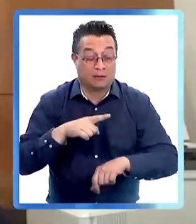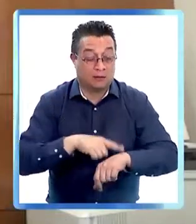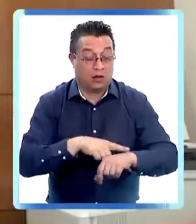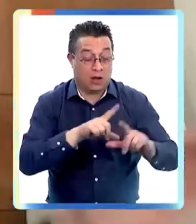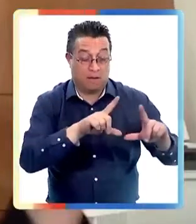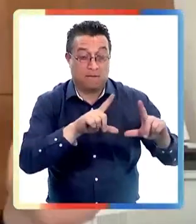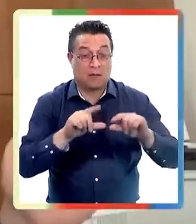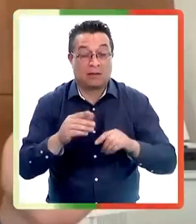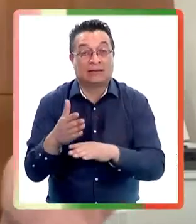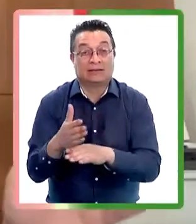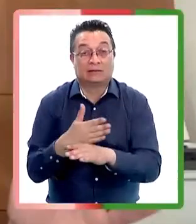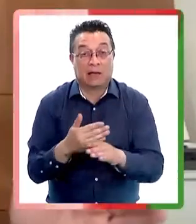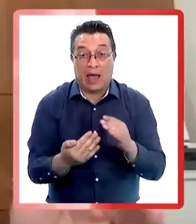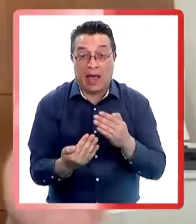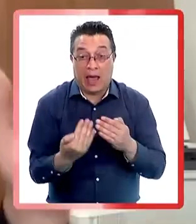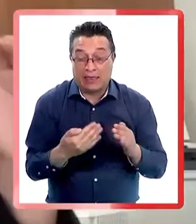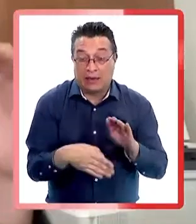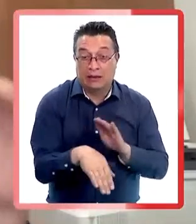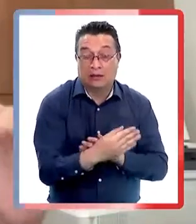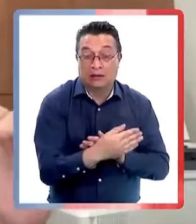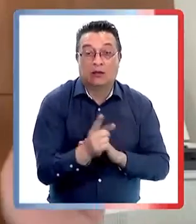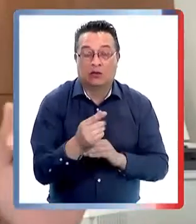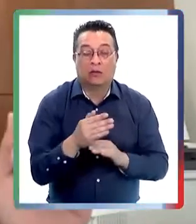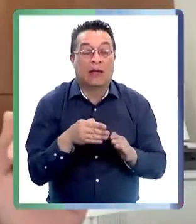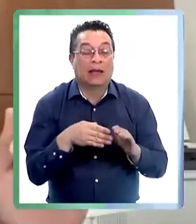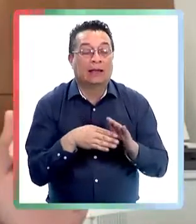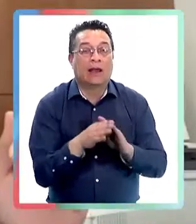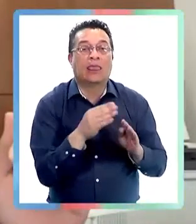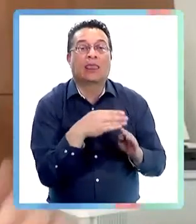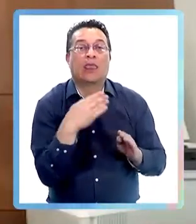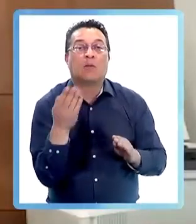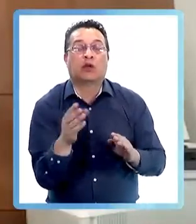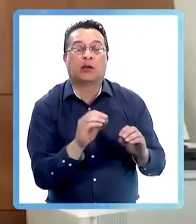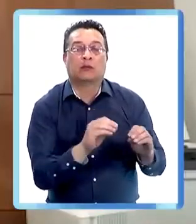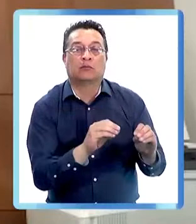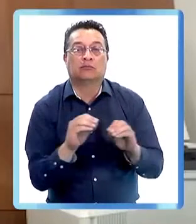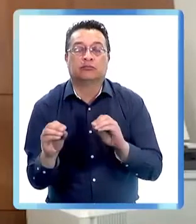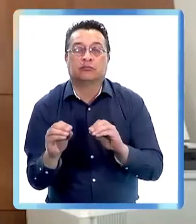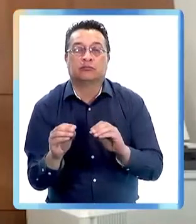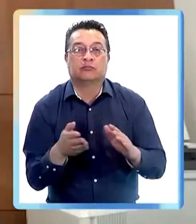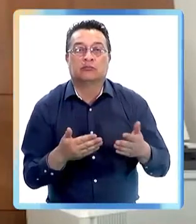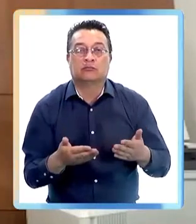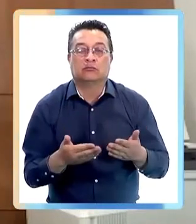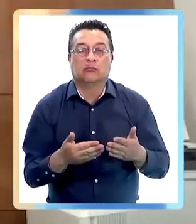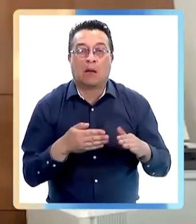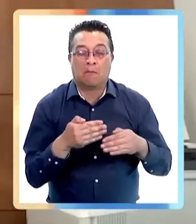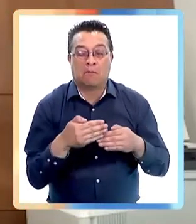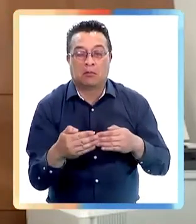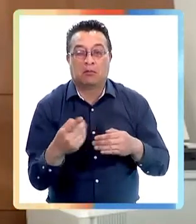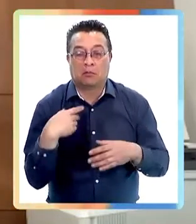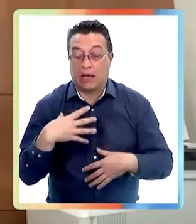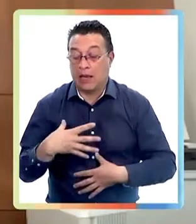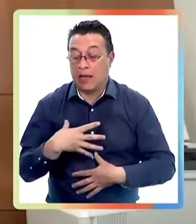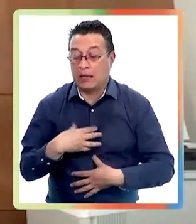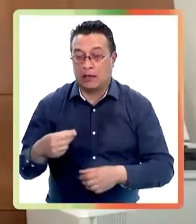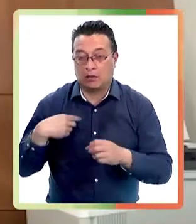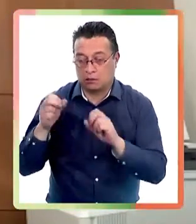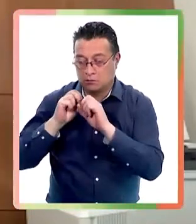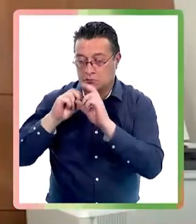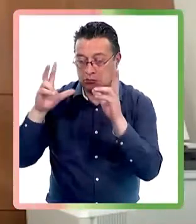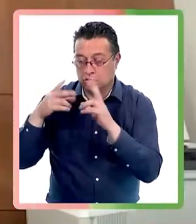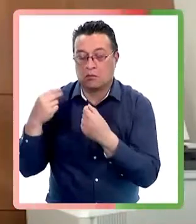de la jornada, en vez de salir antes ella, lo que hacía era entrar un poco después, y eso le permitía dejar a su hija